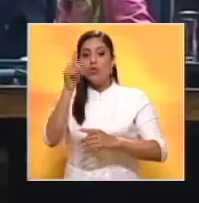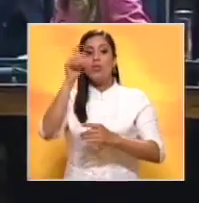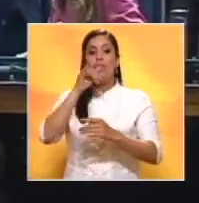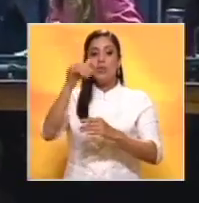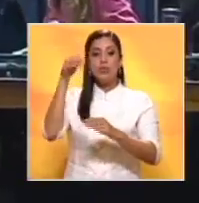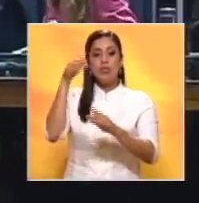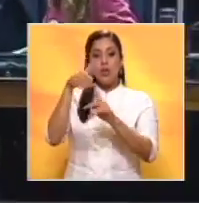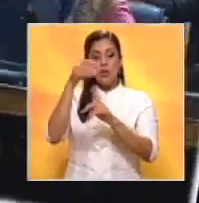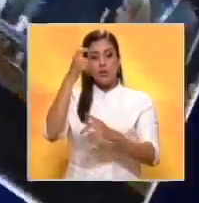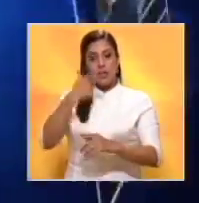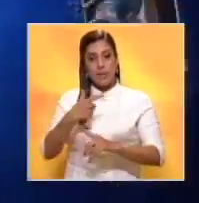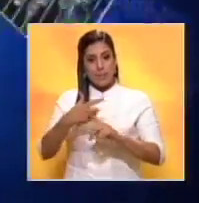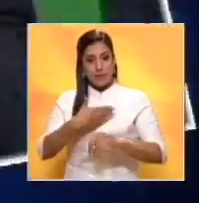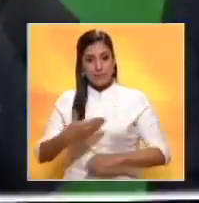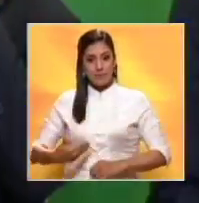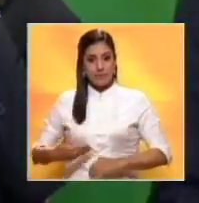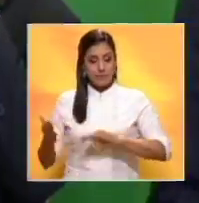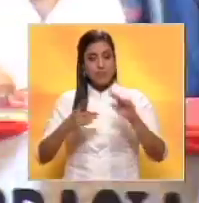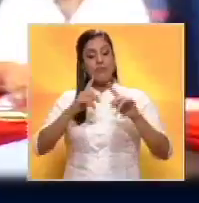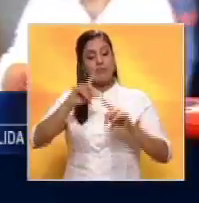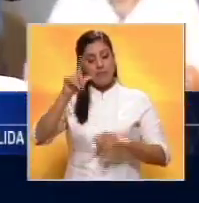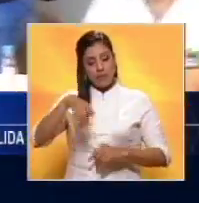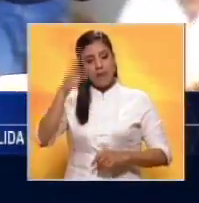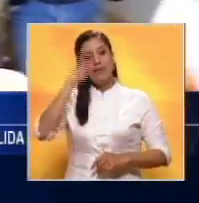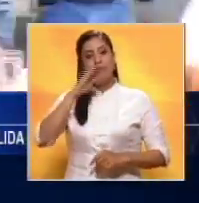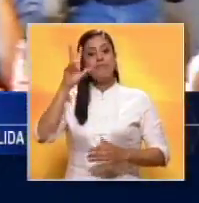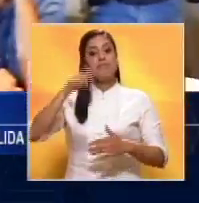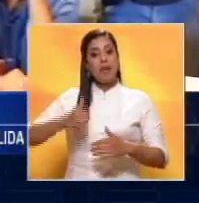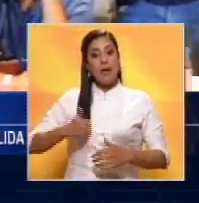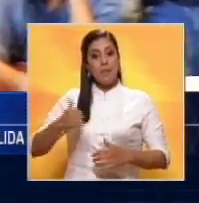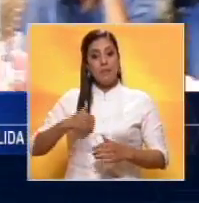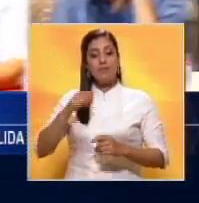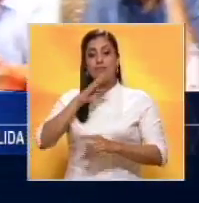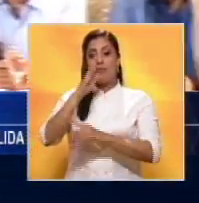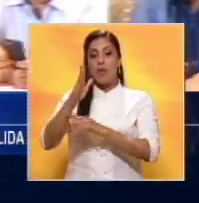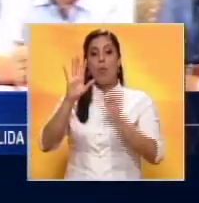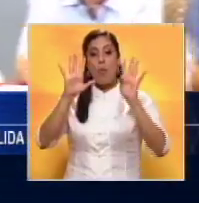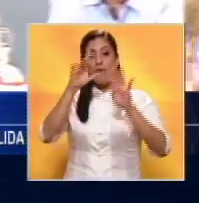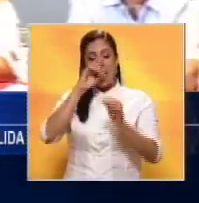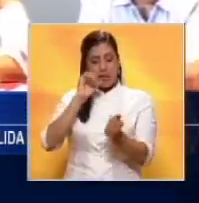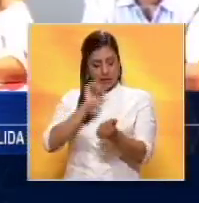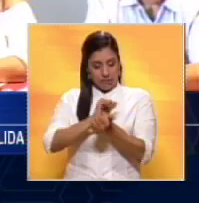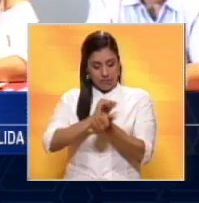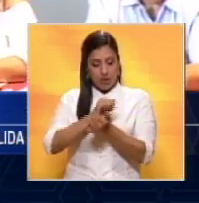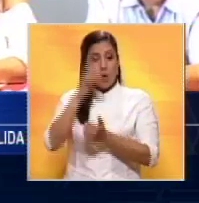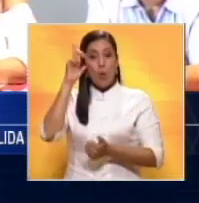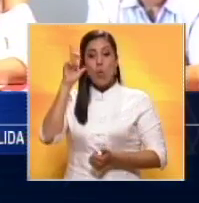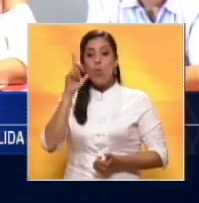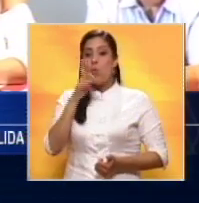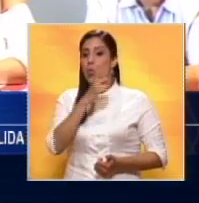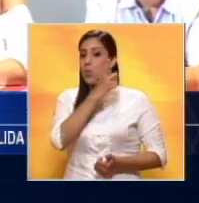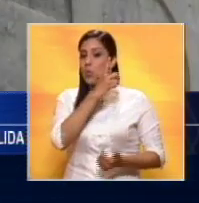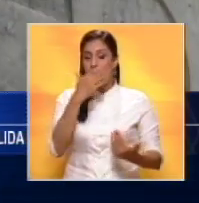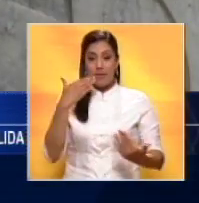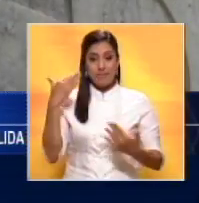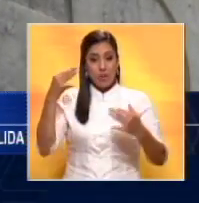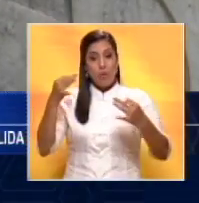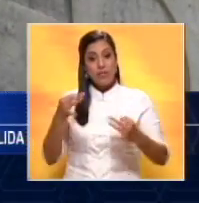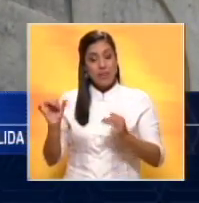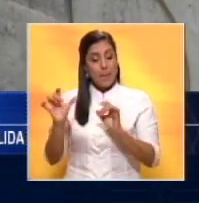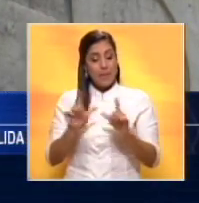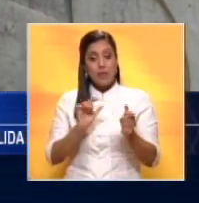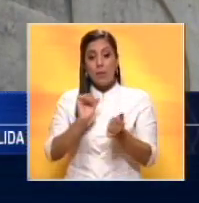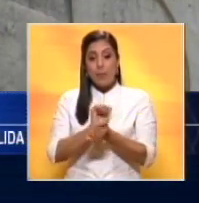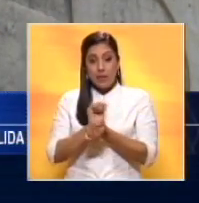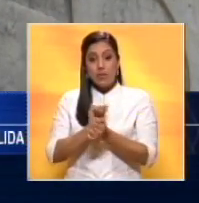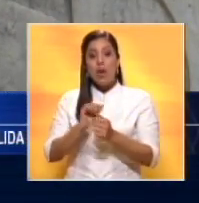la denuncia. También en Brasil, a propósito de la condena de 9 años de prisión para el expresidente Luis Ignacio Lula da